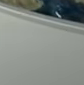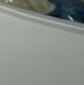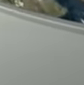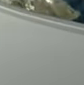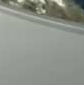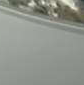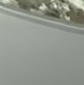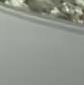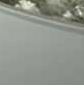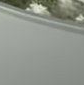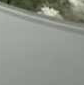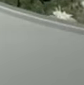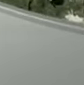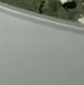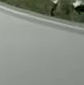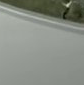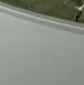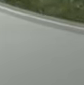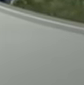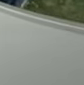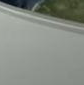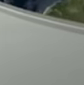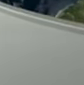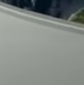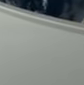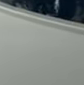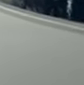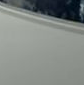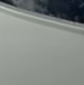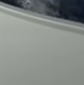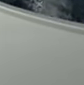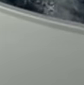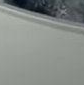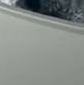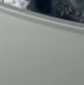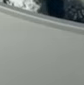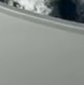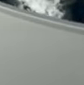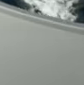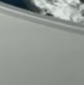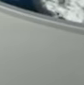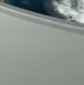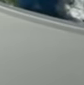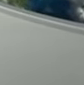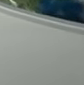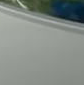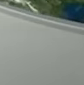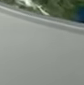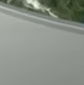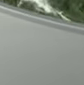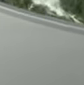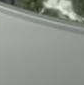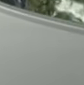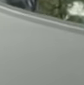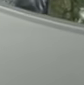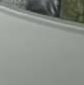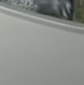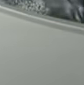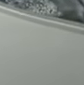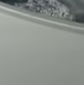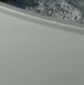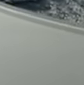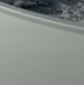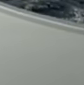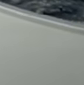y posibles desbordes de ríos, y de prioridad roja que afecta a los departamentos de Pando y La Paz por desbordes de ríos inminentes. Ambas son